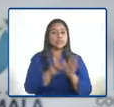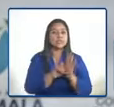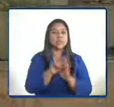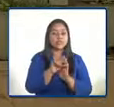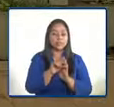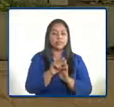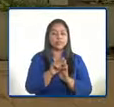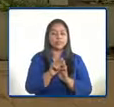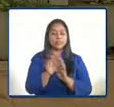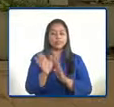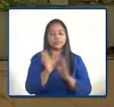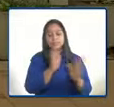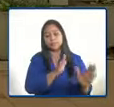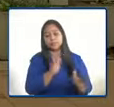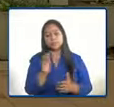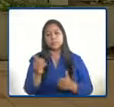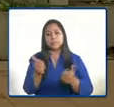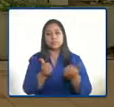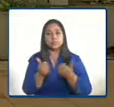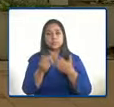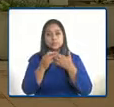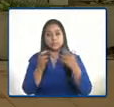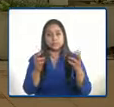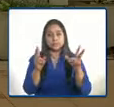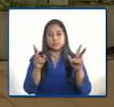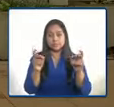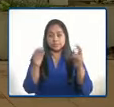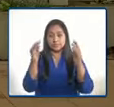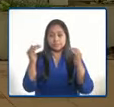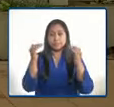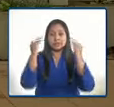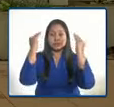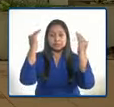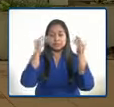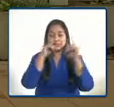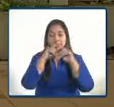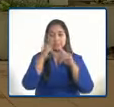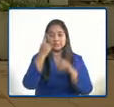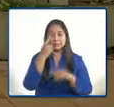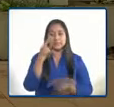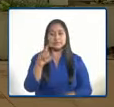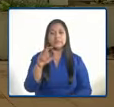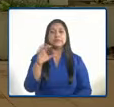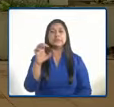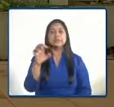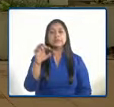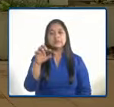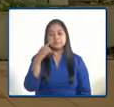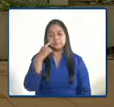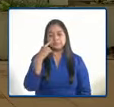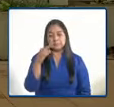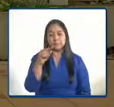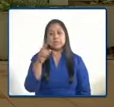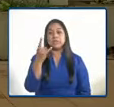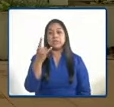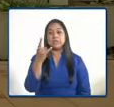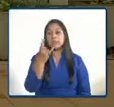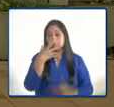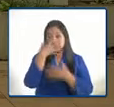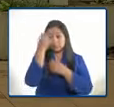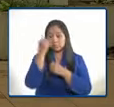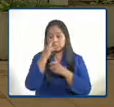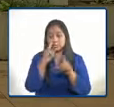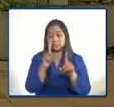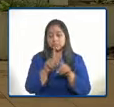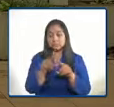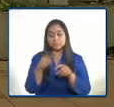administración pública en tema de maestría, que se tiene también con el CEP de la USAC, y un programa que se